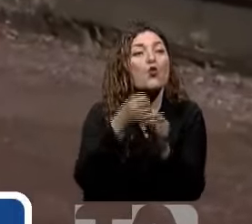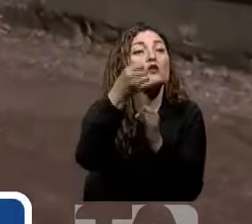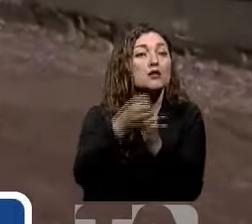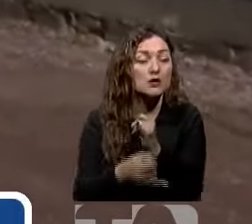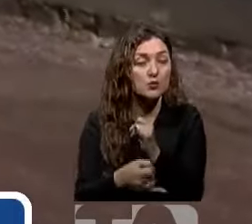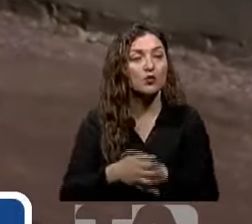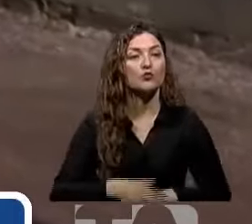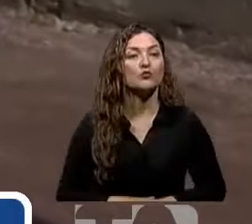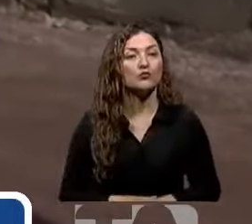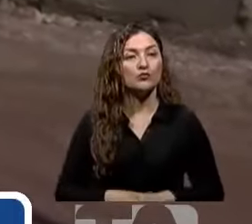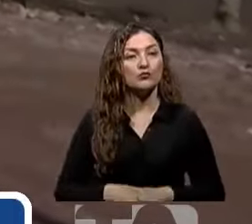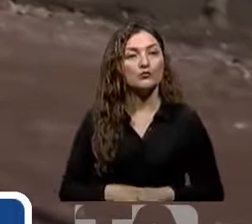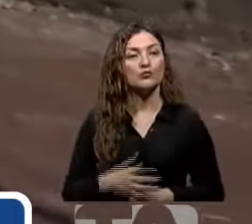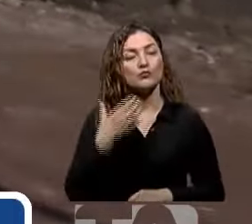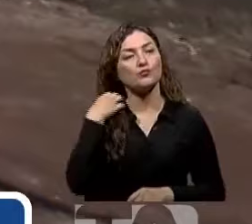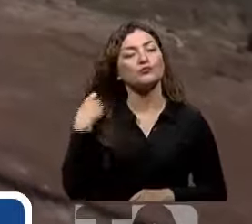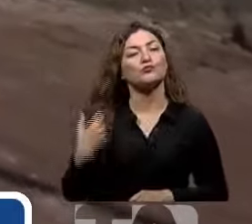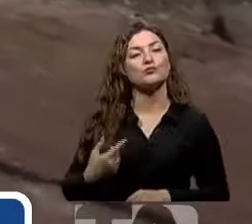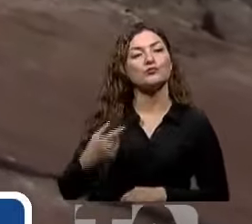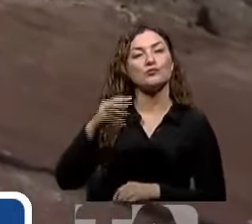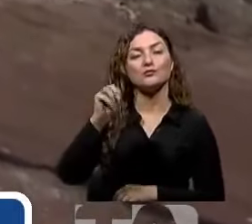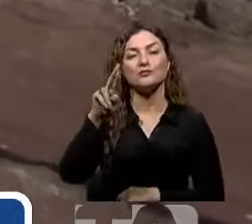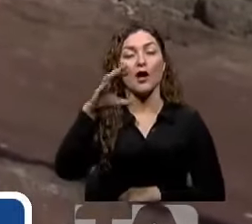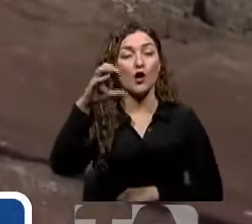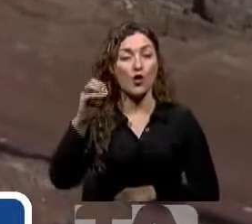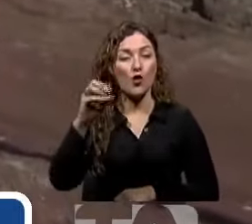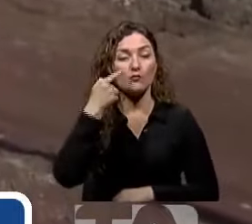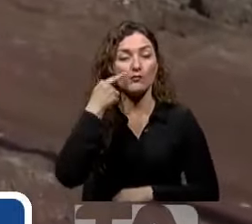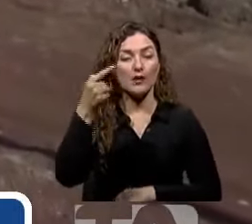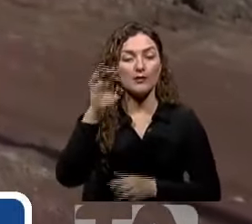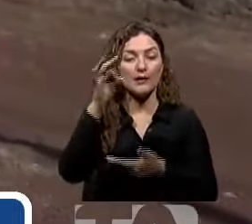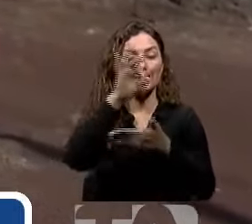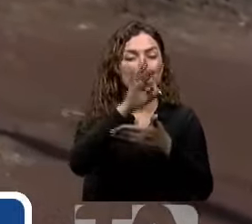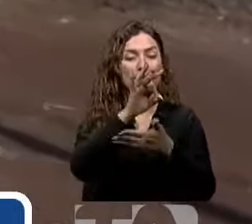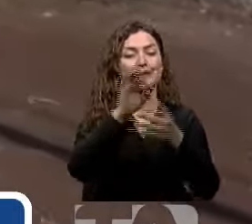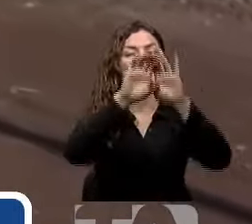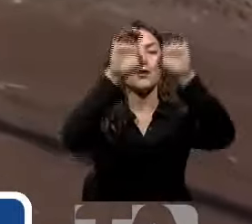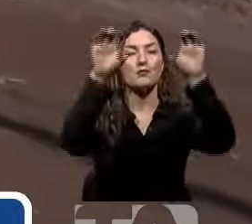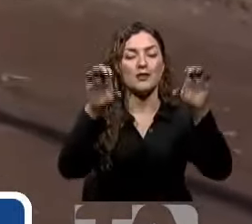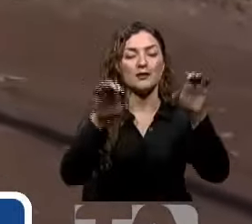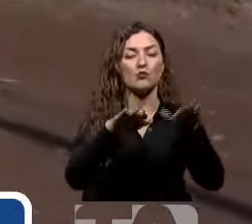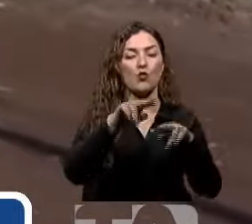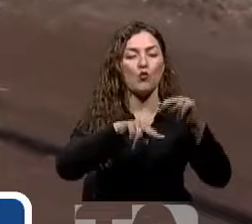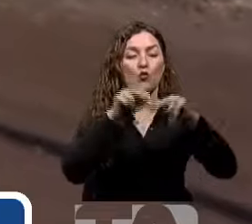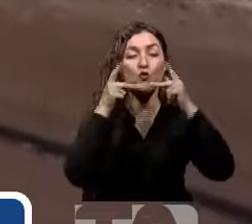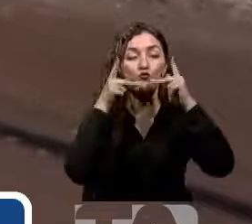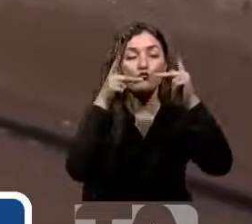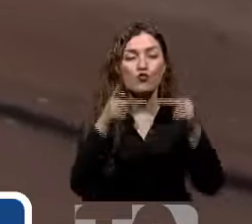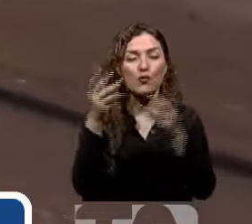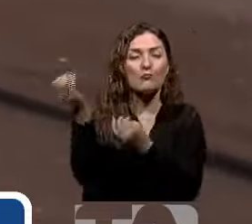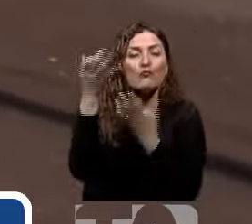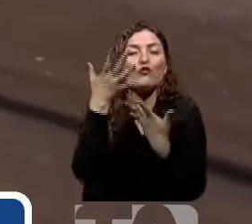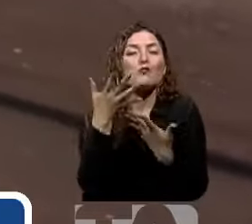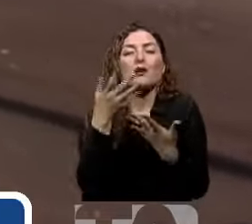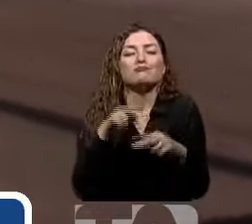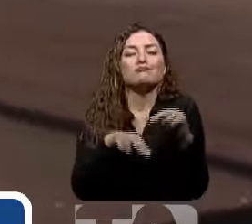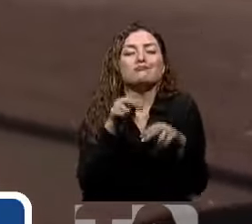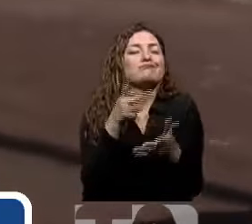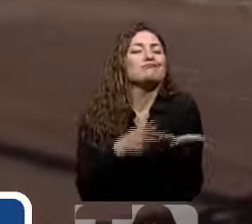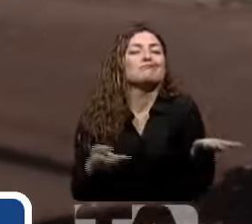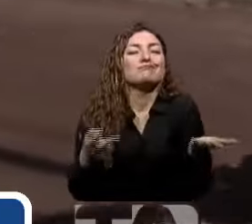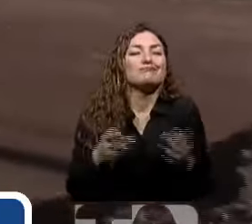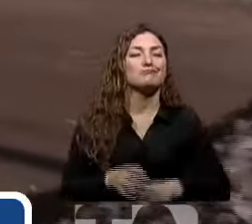final. Estamos acá con Marco Ñato, pues uno de los representantes de la empresa de movilidad y obras públicas, que nos va a contar de qué se trata esta obra. ¿Cómo está? Buenos